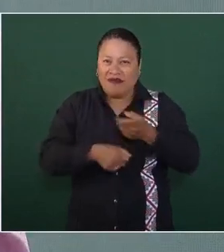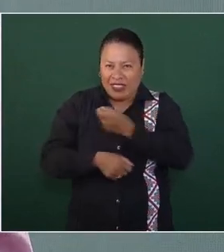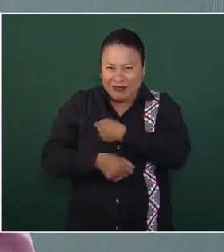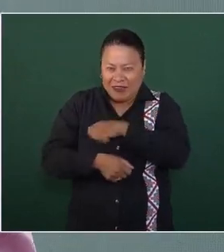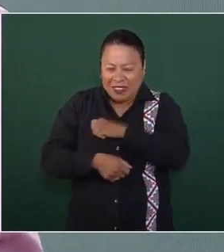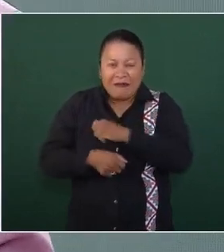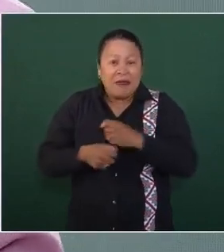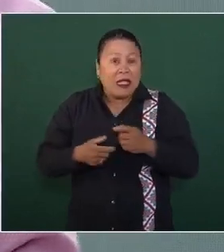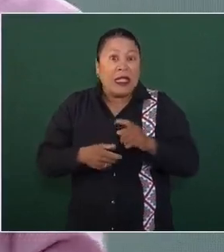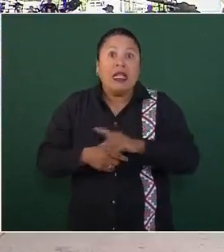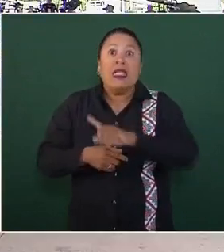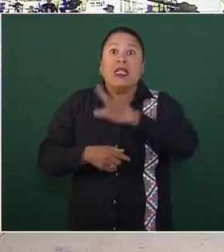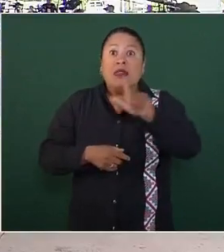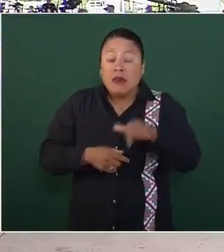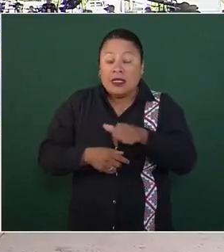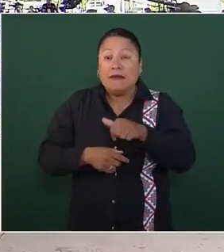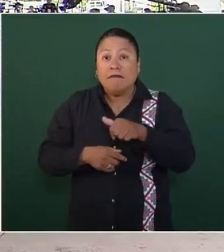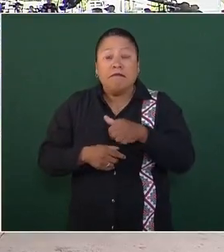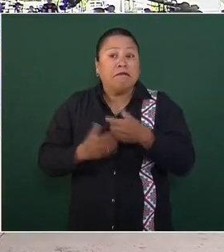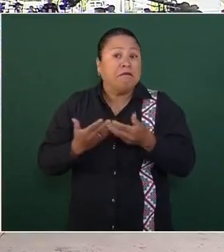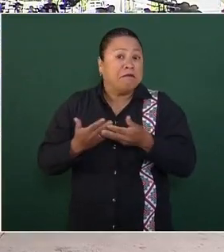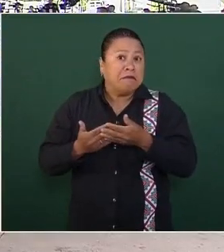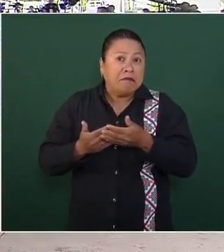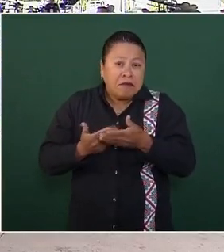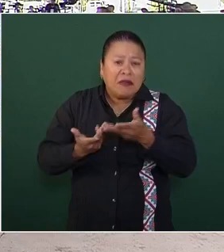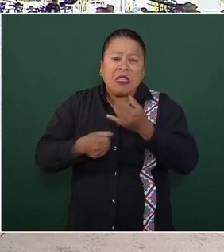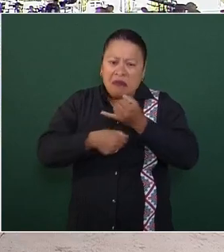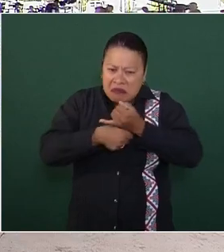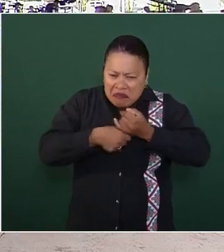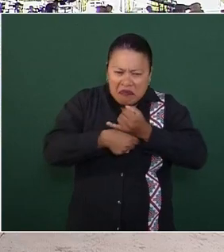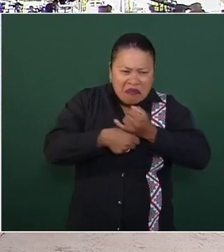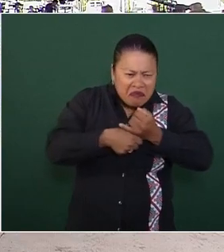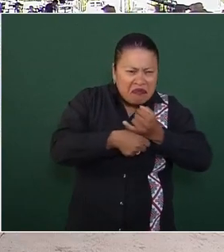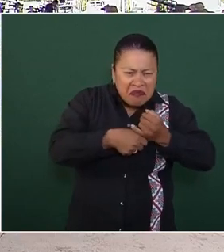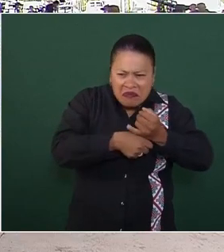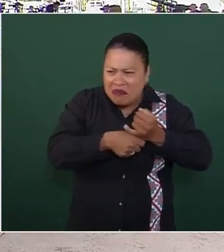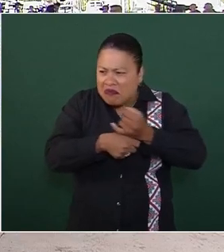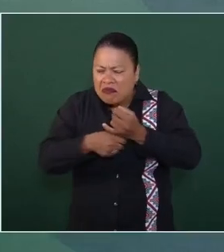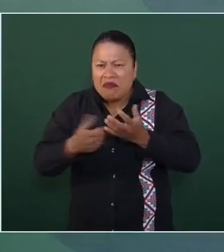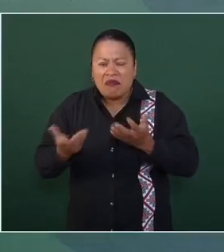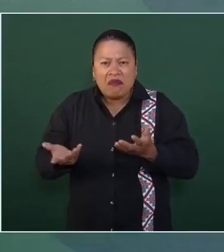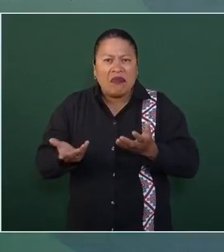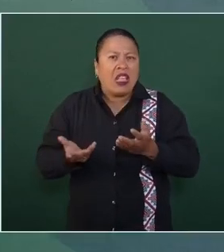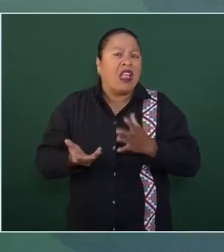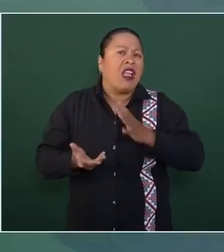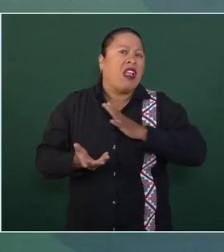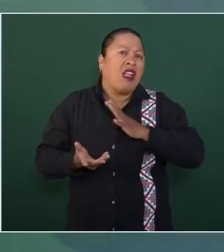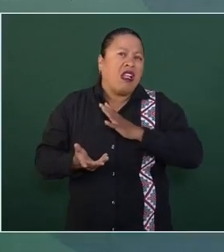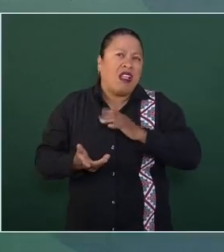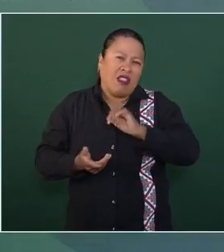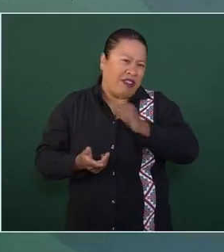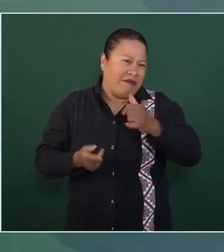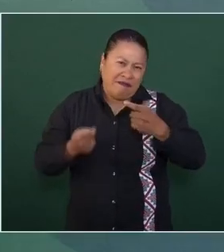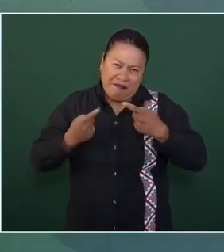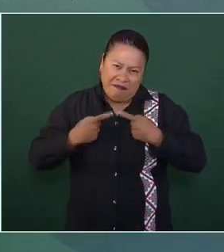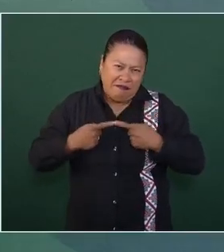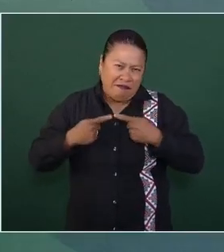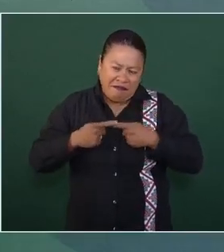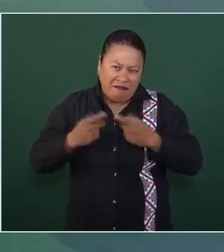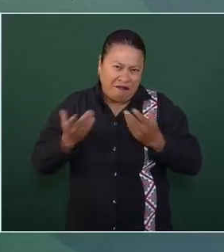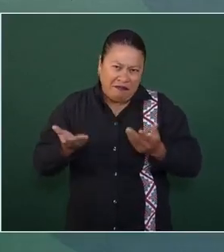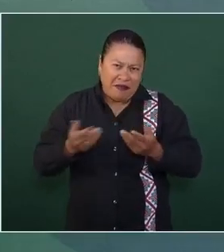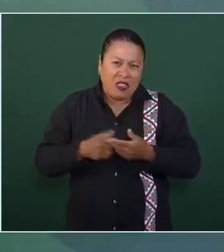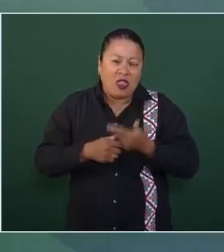luego se siguió explorando hasta que viene entre otros Humboldt